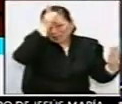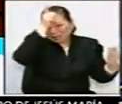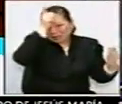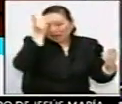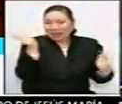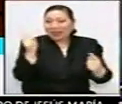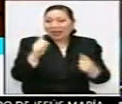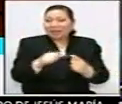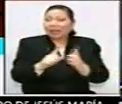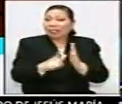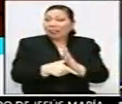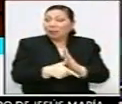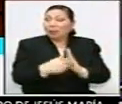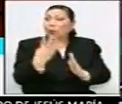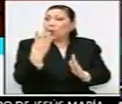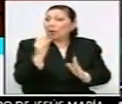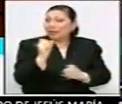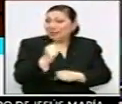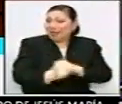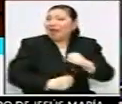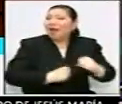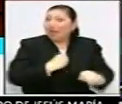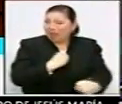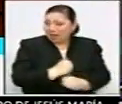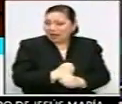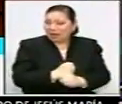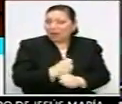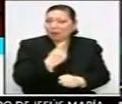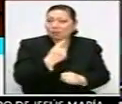Hasta que después de 40 años, en